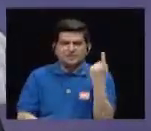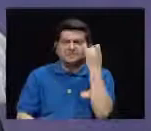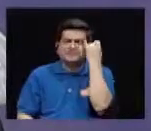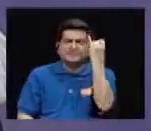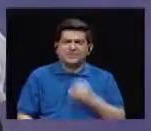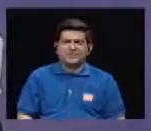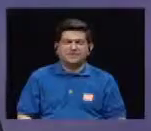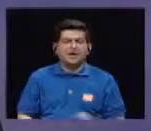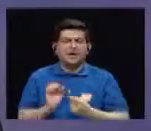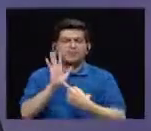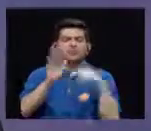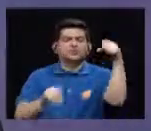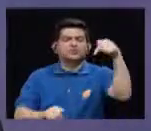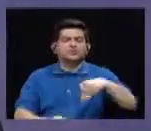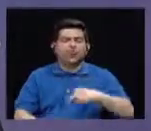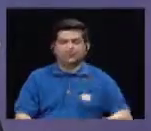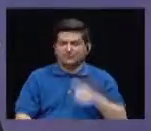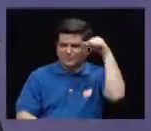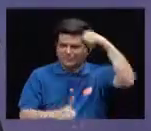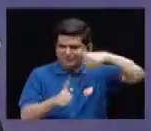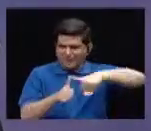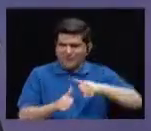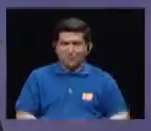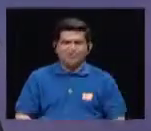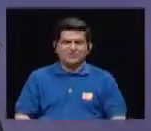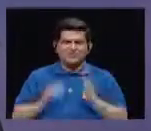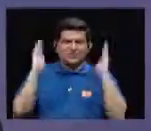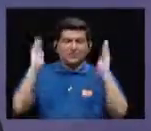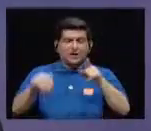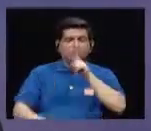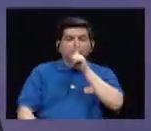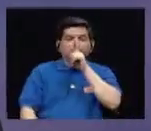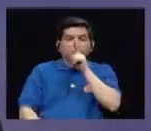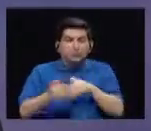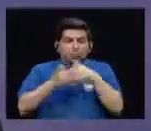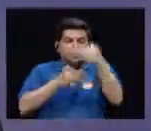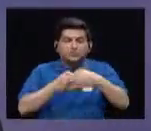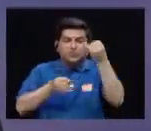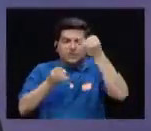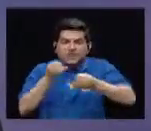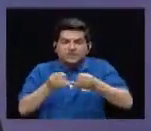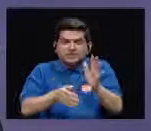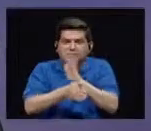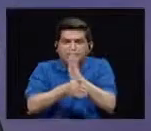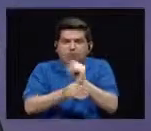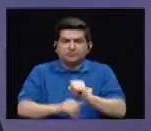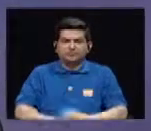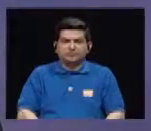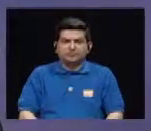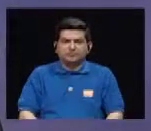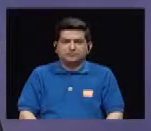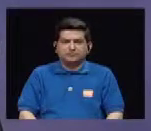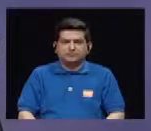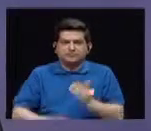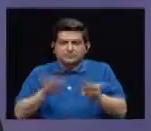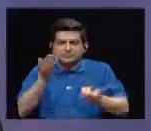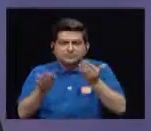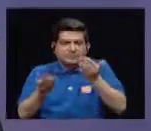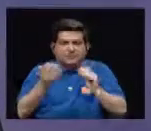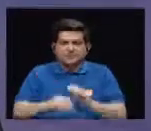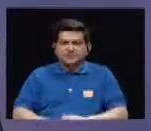idea fue venir y proyectarlo acá. Me acuerdo que se hizo un gran silencio después de que se acabó el corto. O sea, hubo como